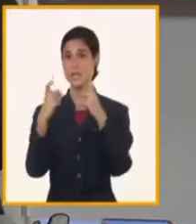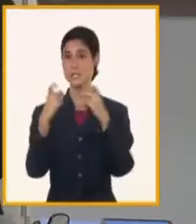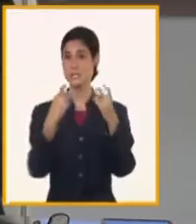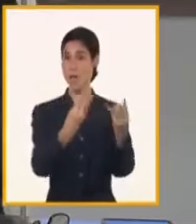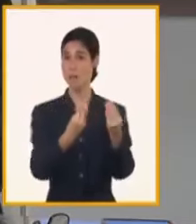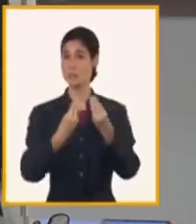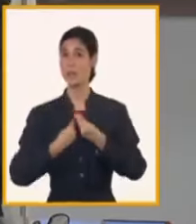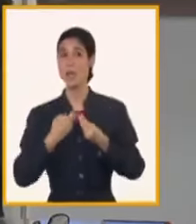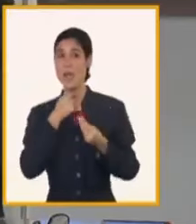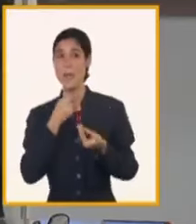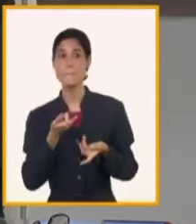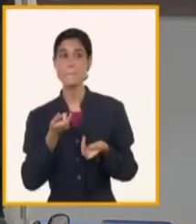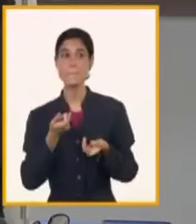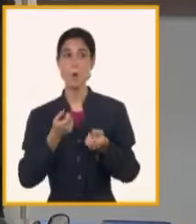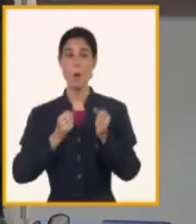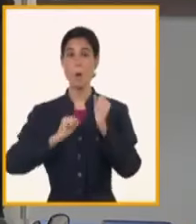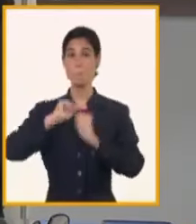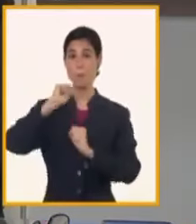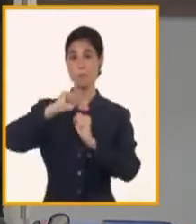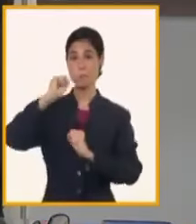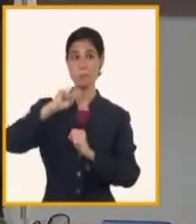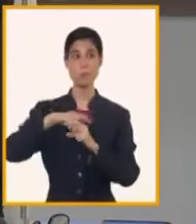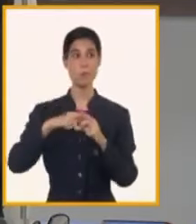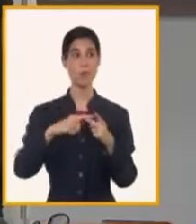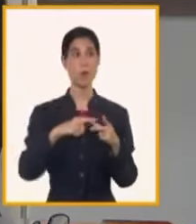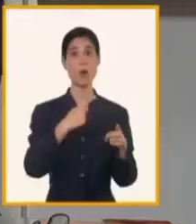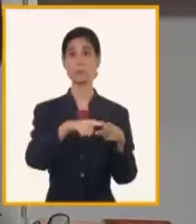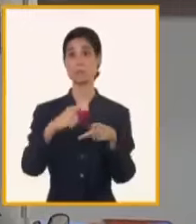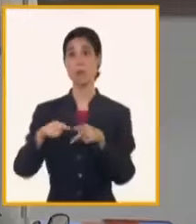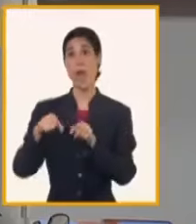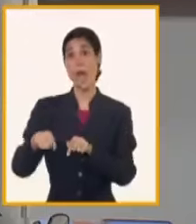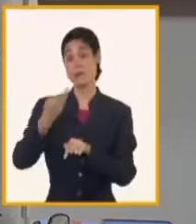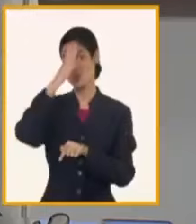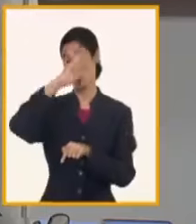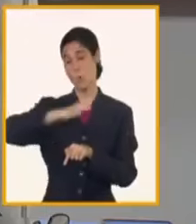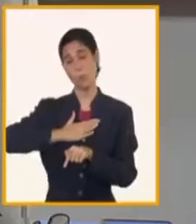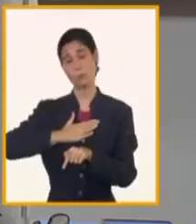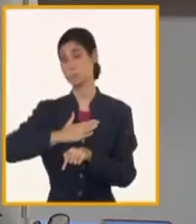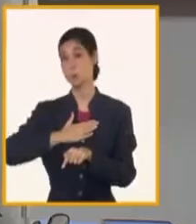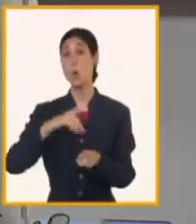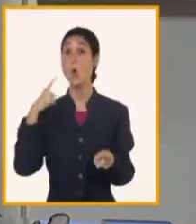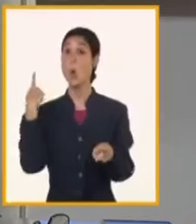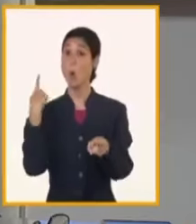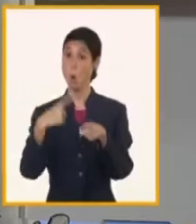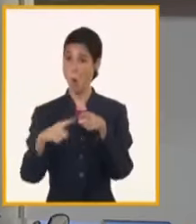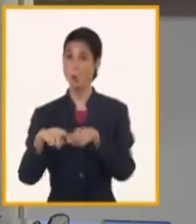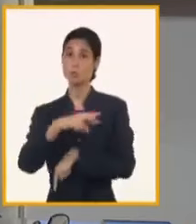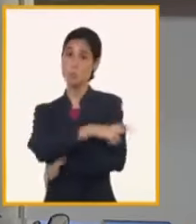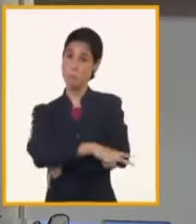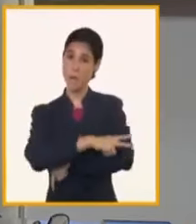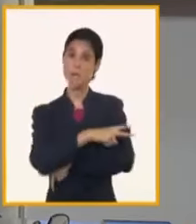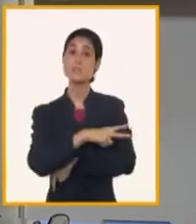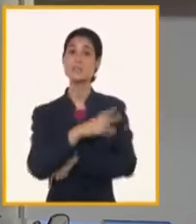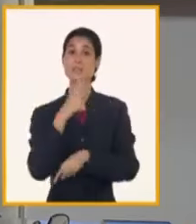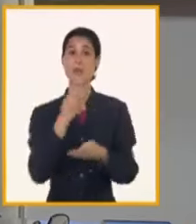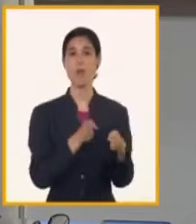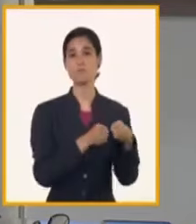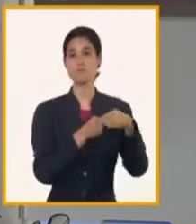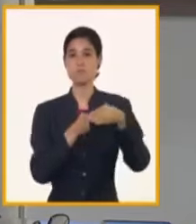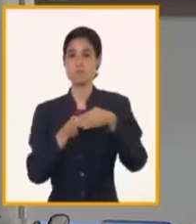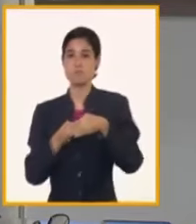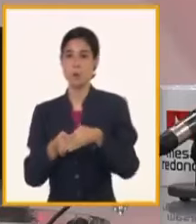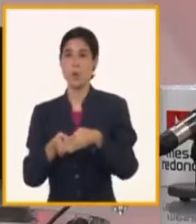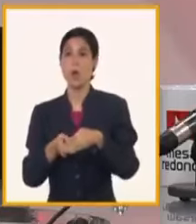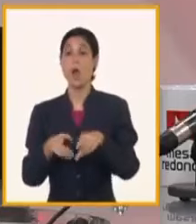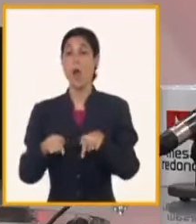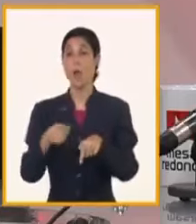motores y que no se producen en en Cuba y nunca ha estado tan cerca como en este como en este momento Sí